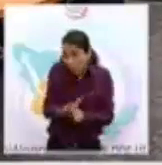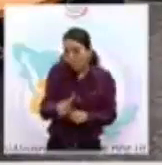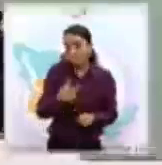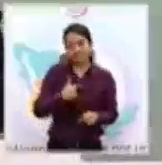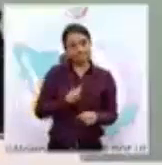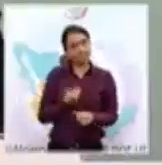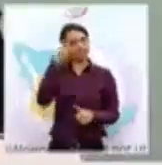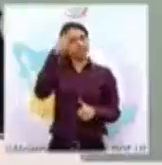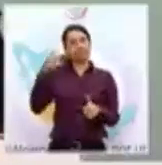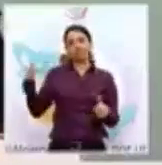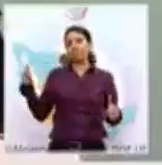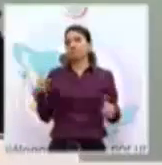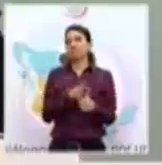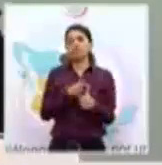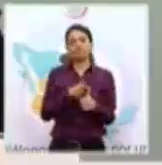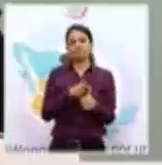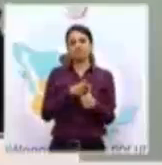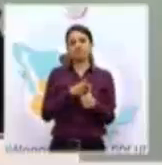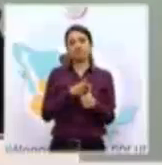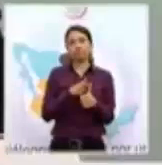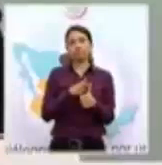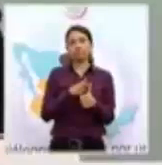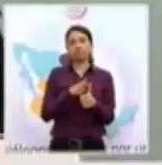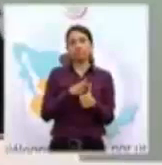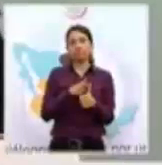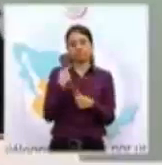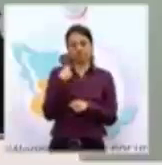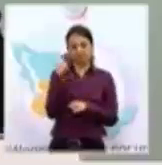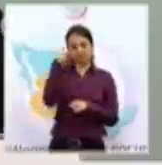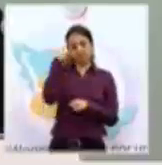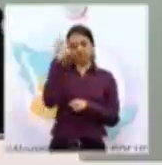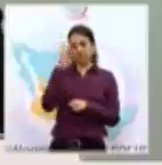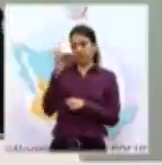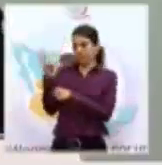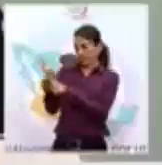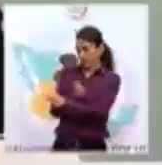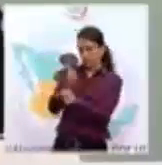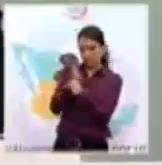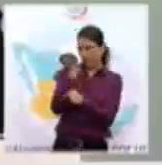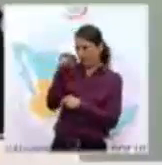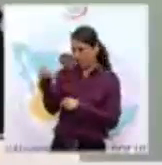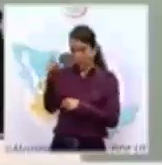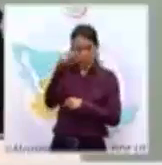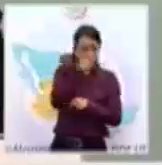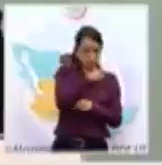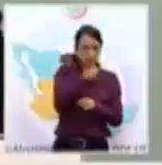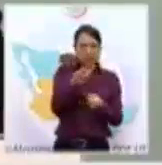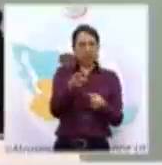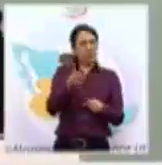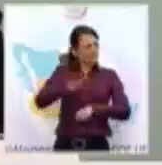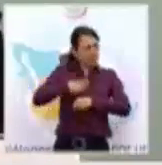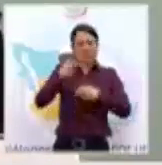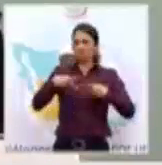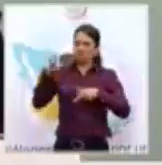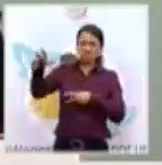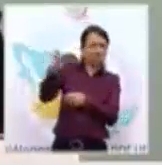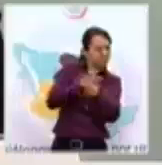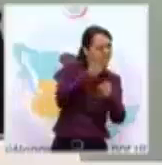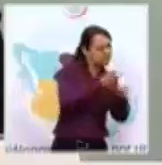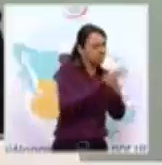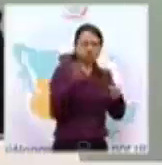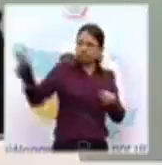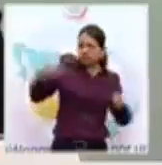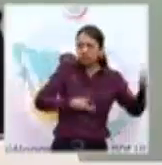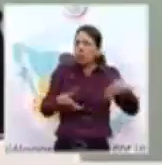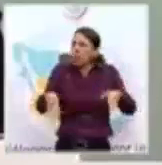a pensarle e invitar a ti, a muchos a platicar sobre cómo construimos una visión